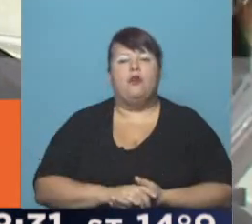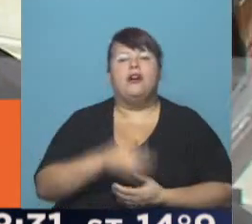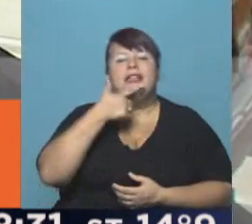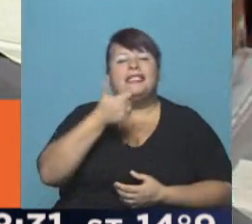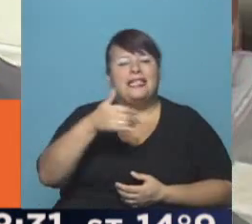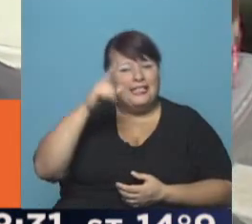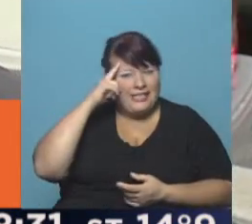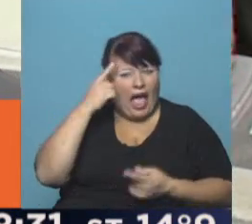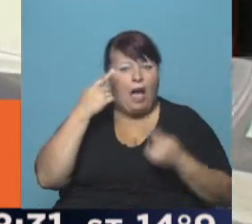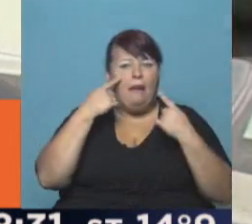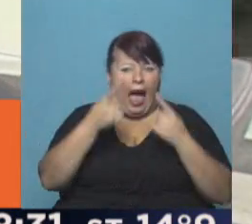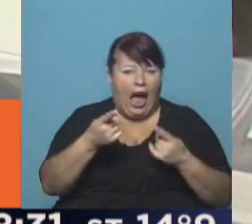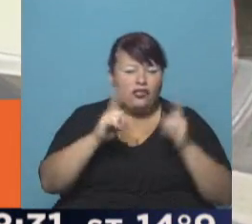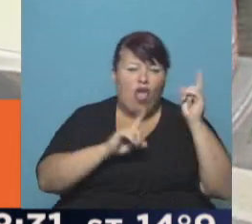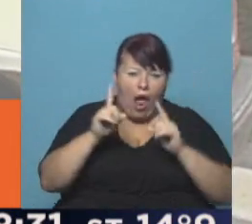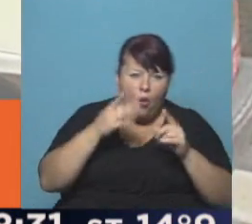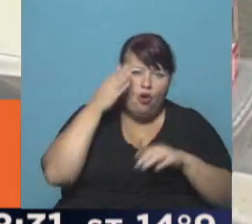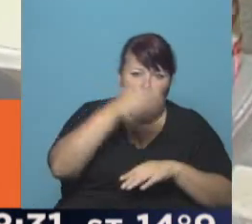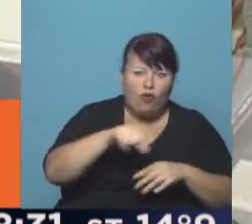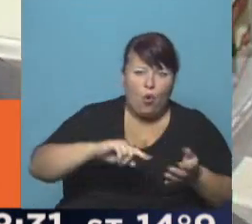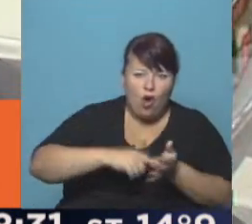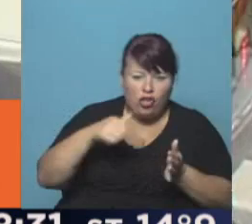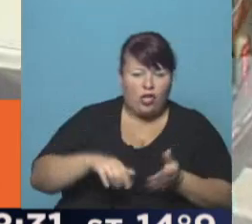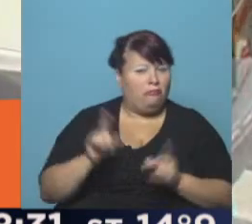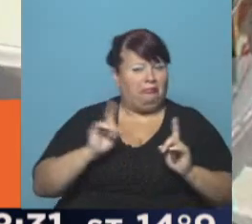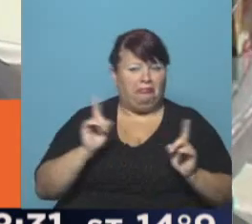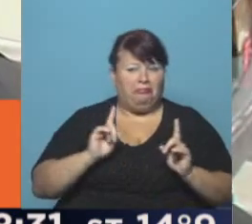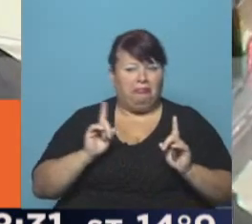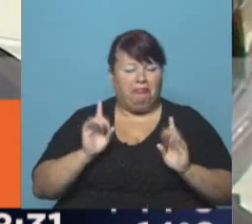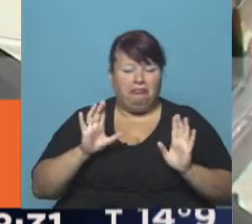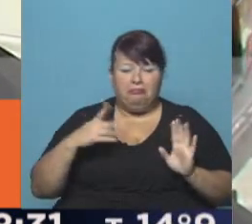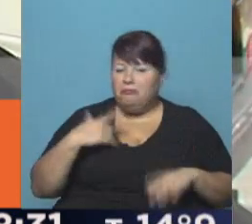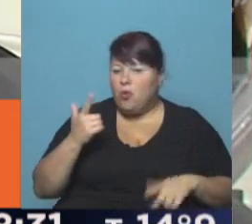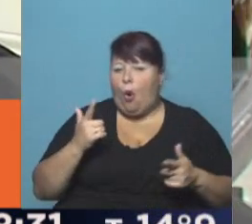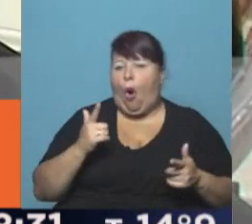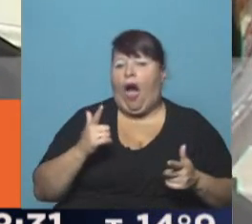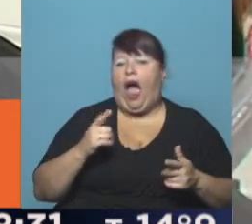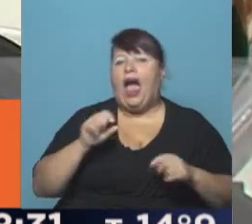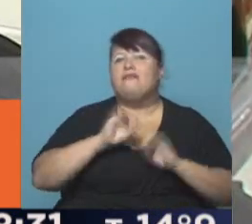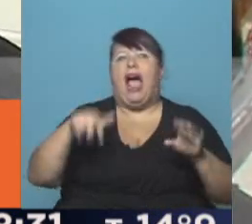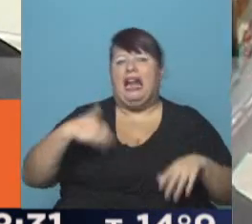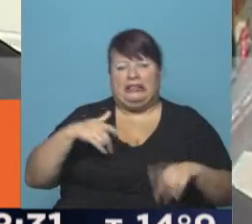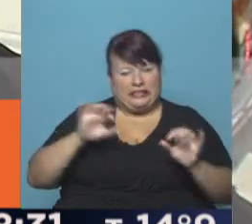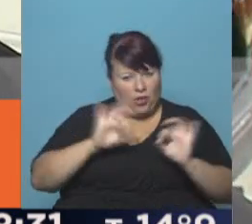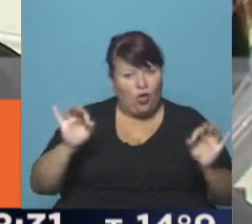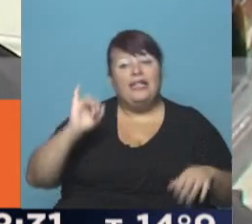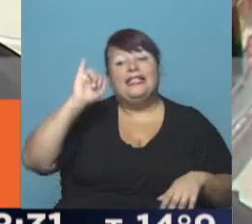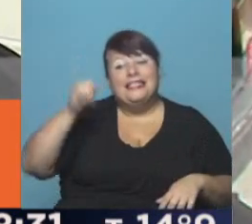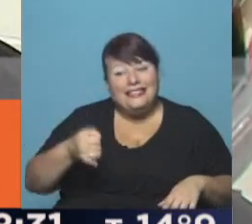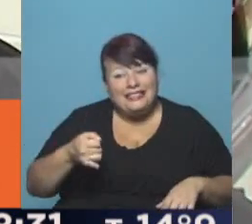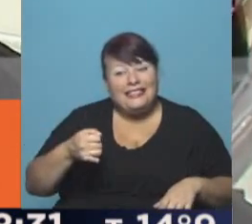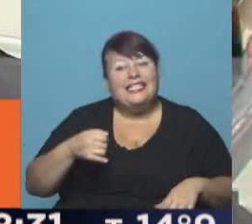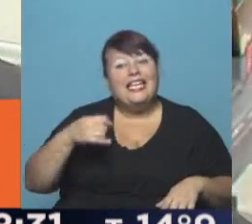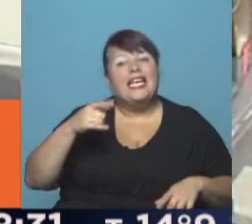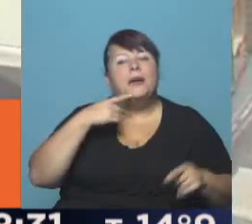SAME atendió algún caso aquí en Buenos Aires? No, realmente no ha habido casos en la Argentina. Sí hay ha